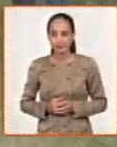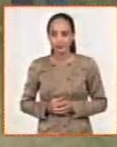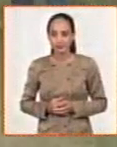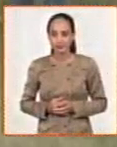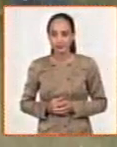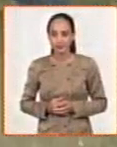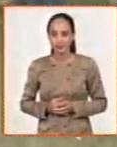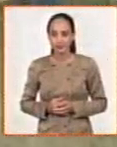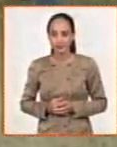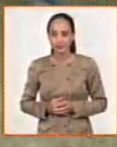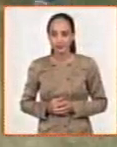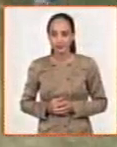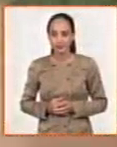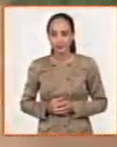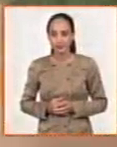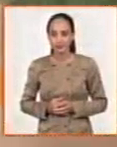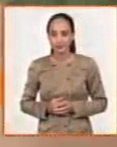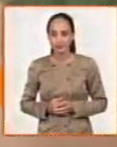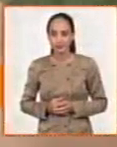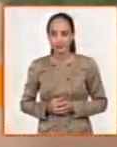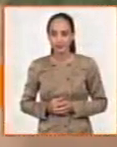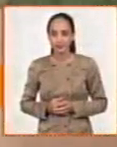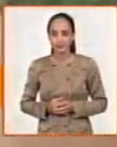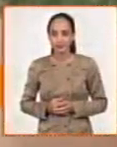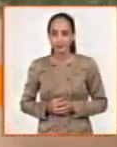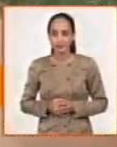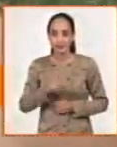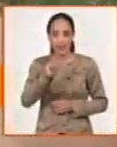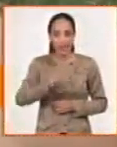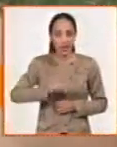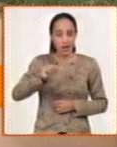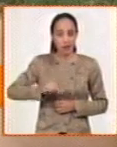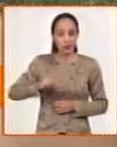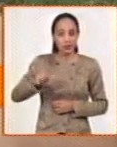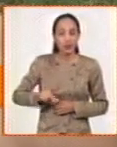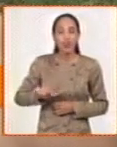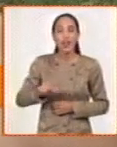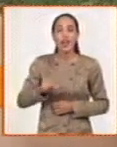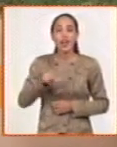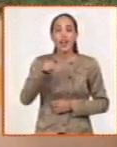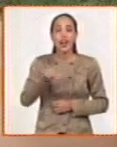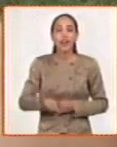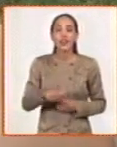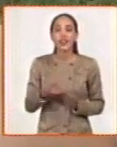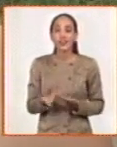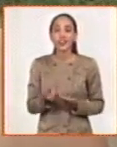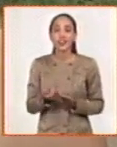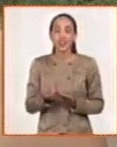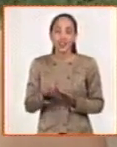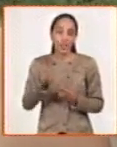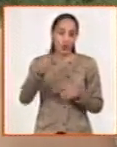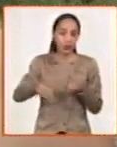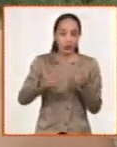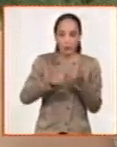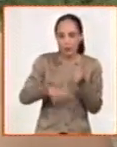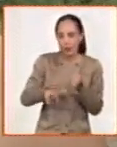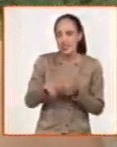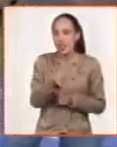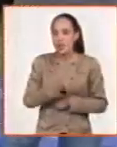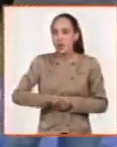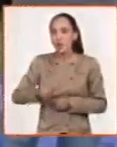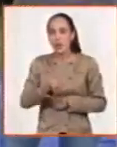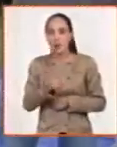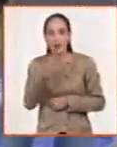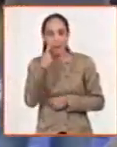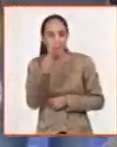La gente, como decir así, que está un poco más allá de la capital, como que aplaude un poco más a los artistas circenses.